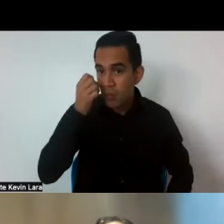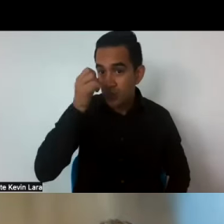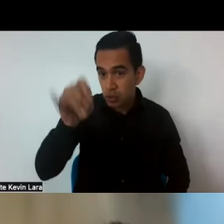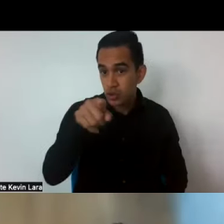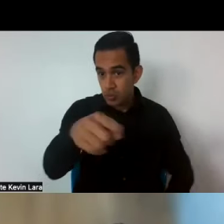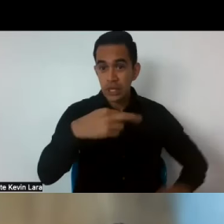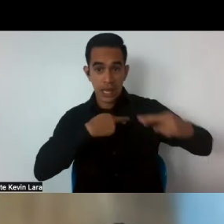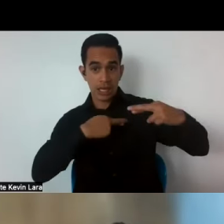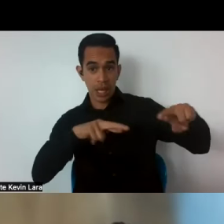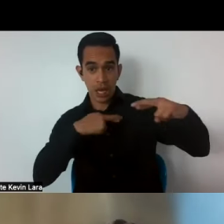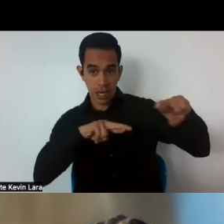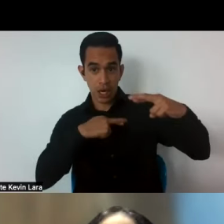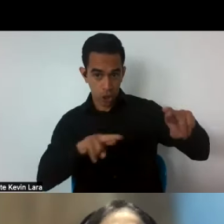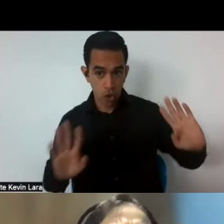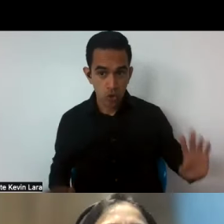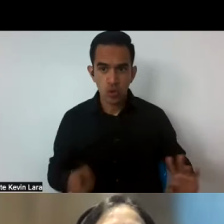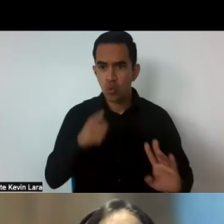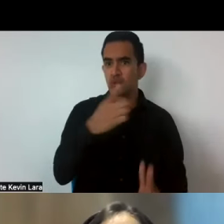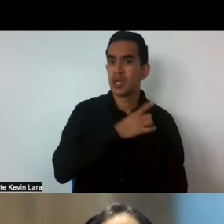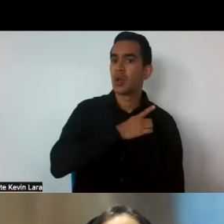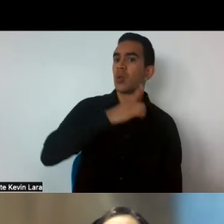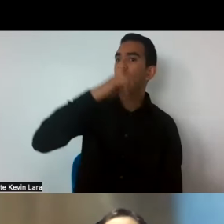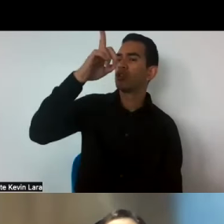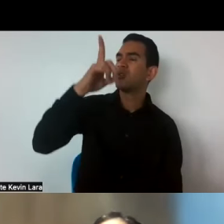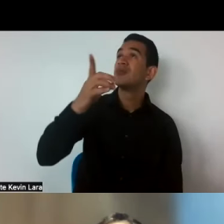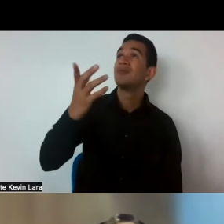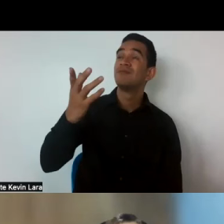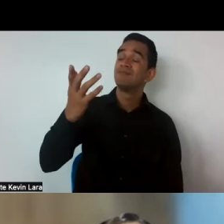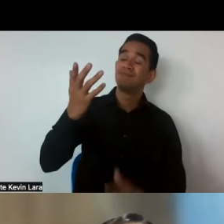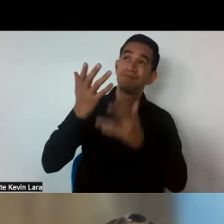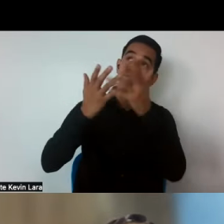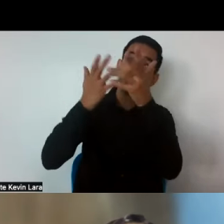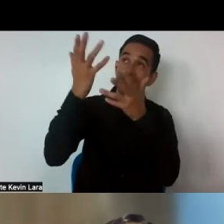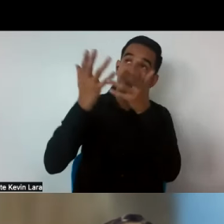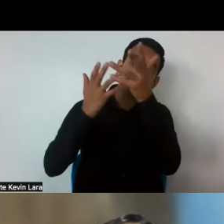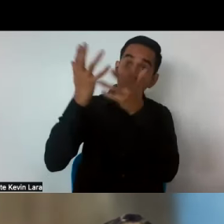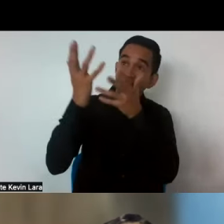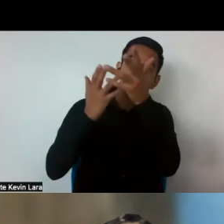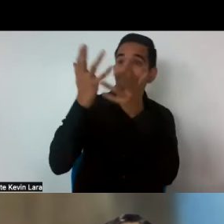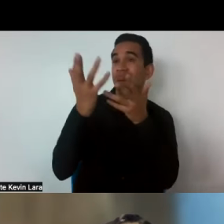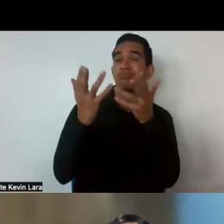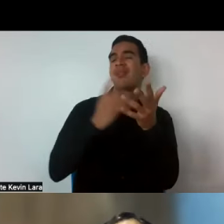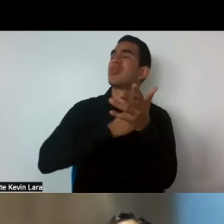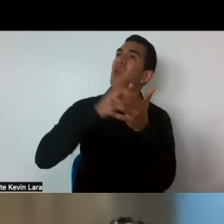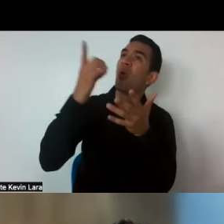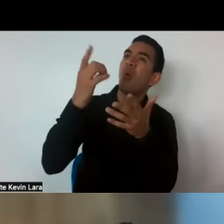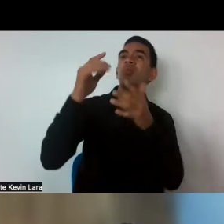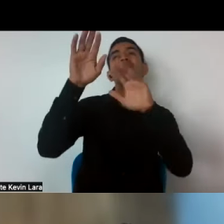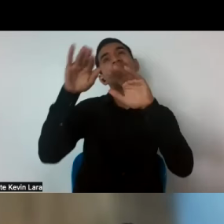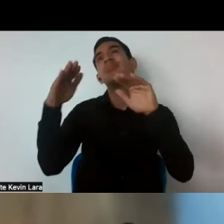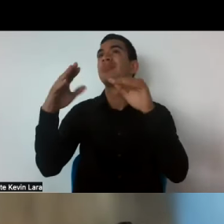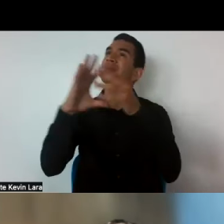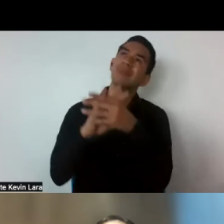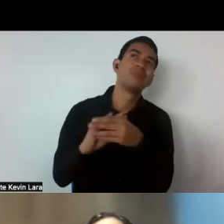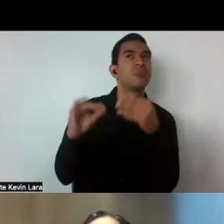en el cual yo estoy creyendo? ¿O cómo inclusive empiezo a tener diálogos conmigo misma? Y ese diálogo